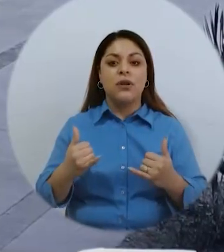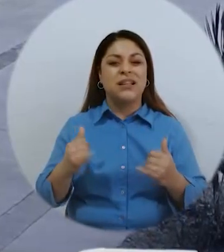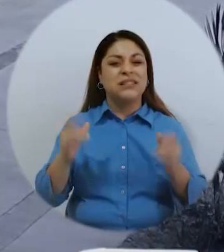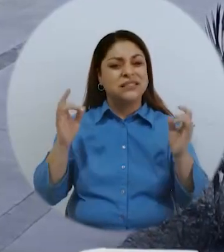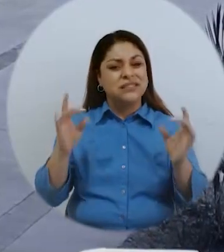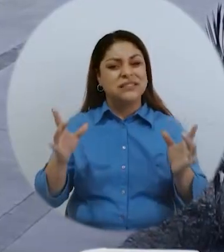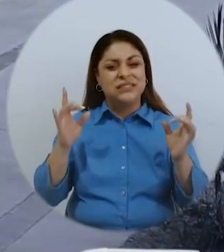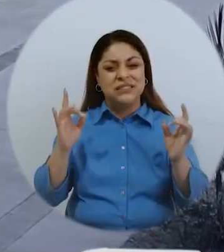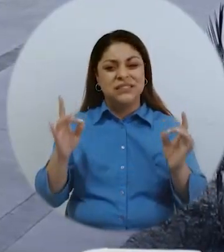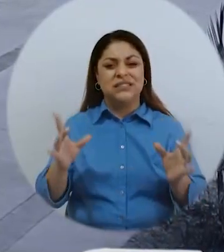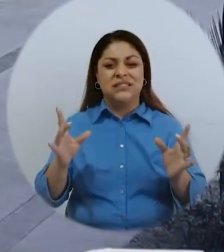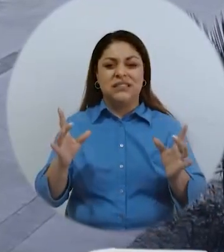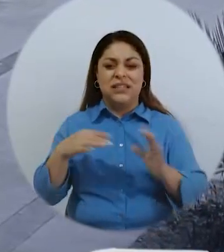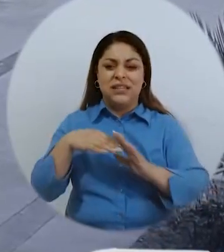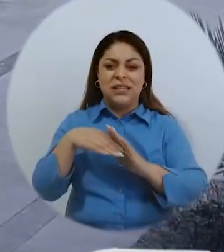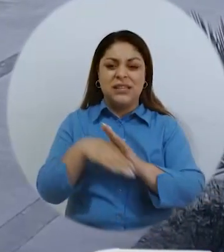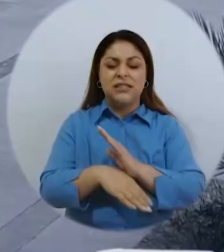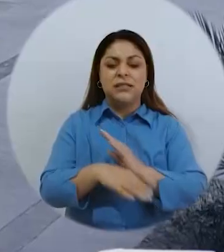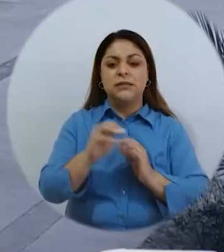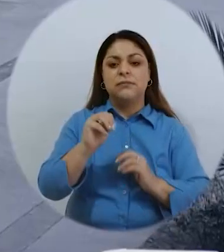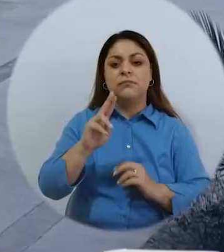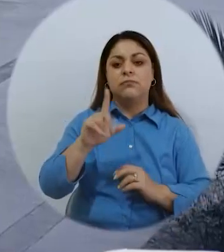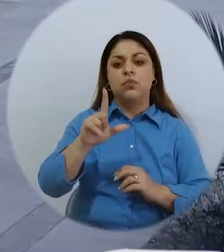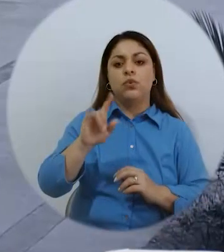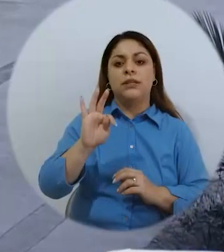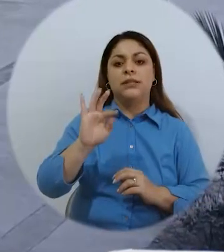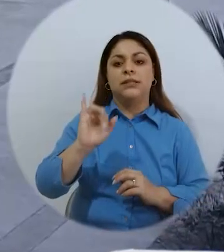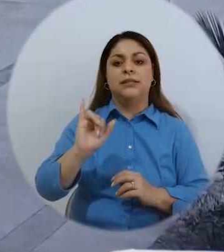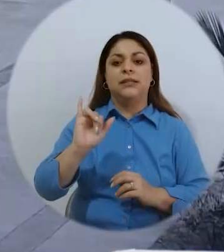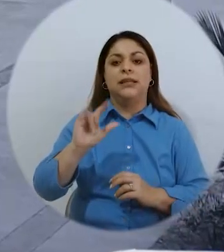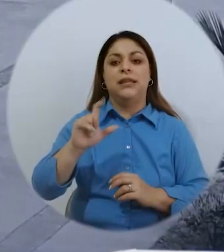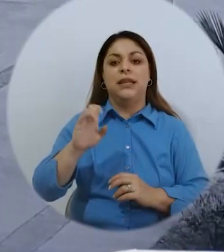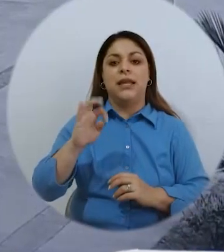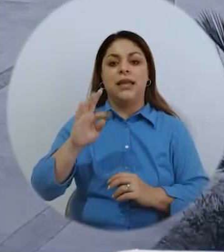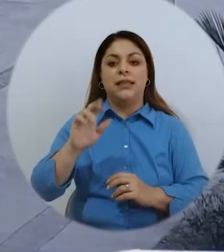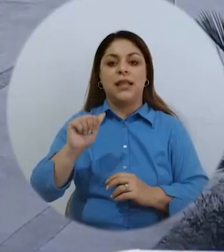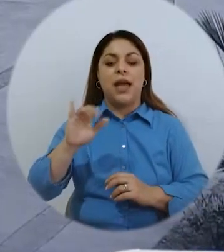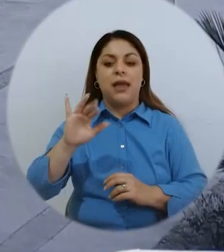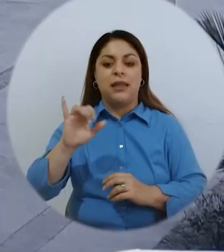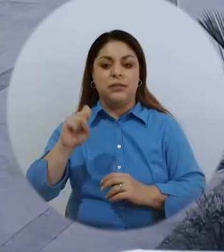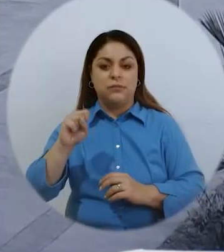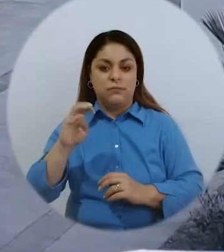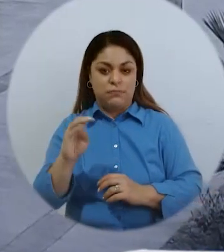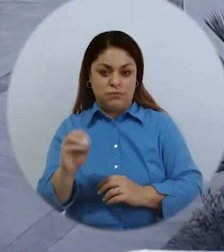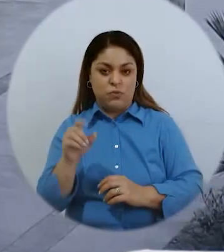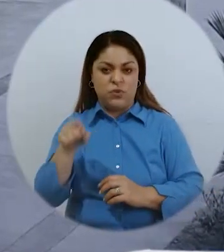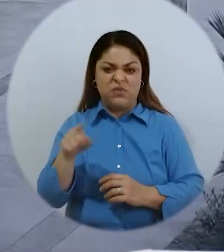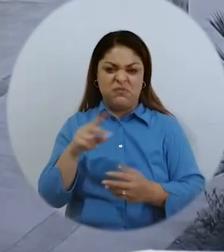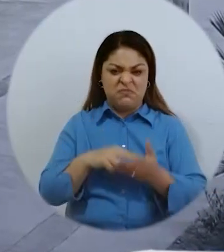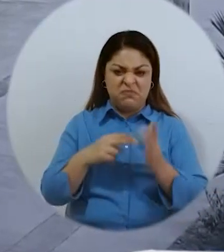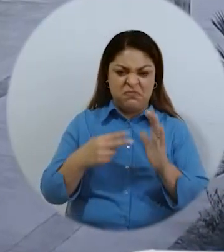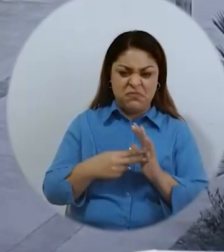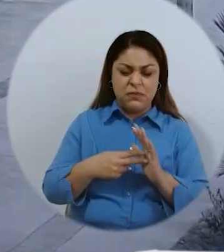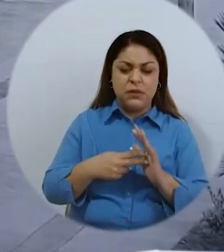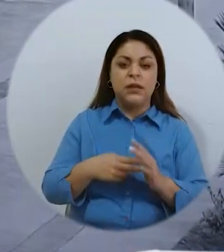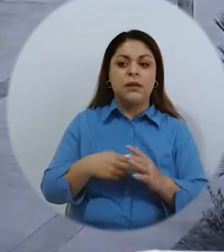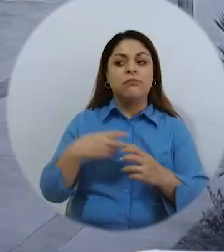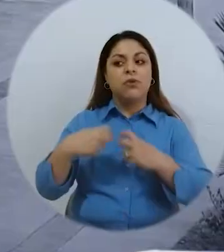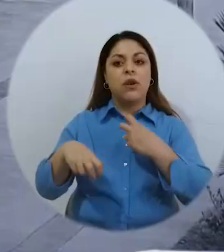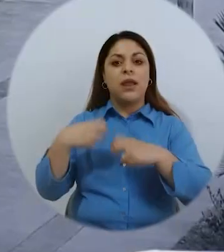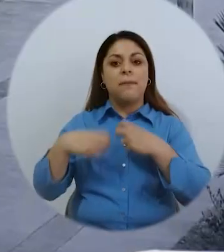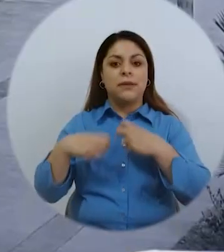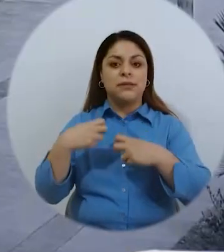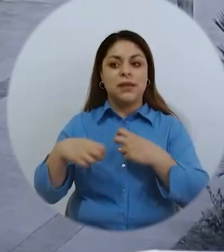de multilateralismo. ¿Eso qué significa? Que hay una serie de problemas que estos